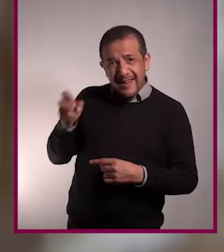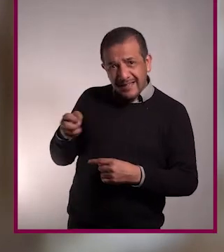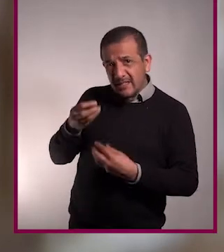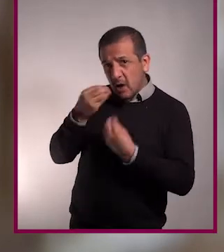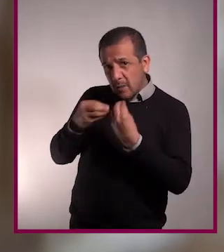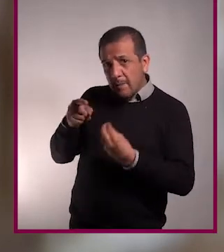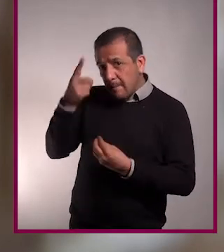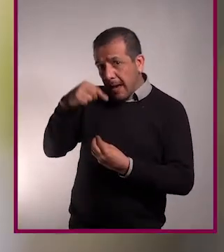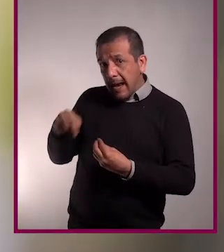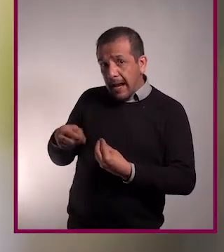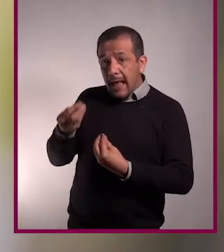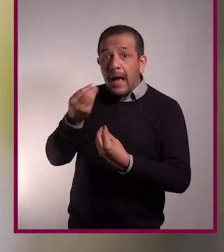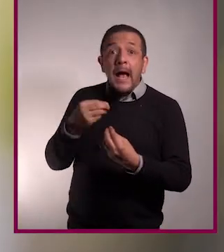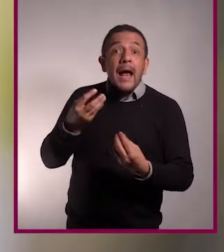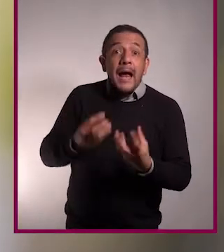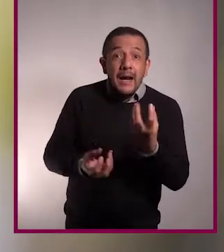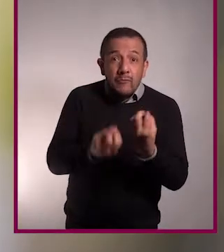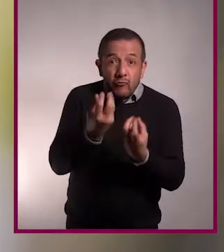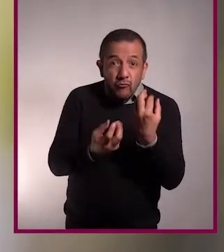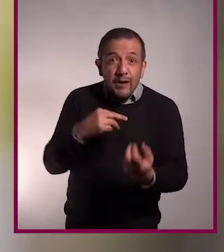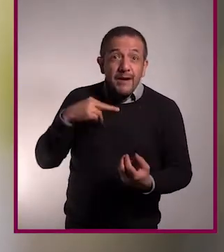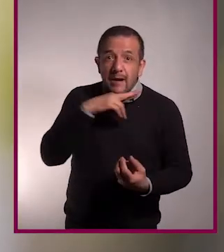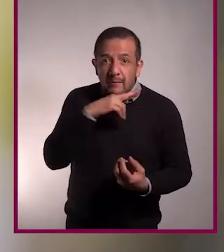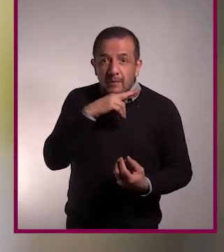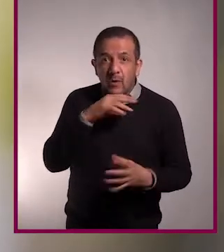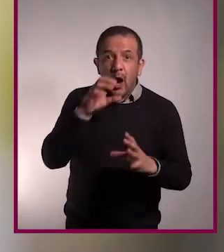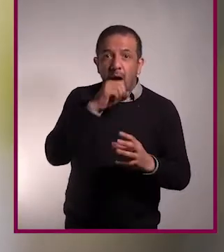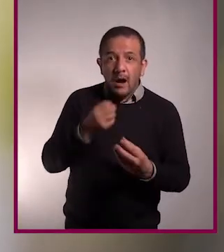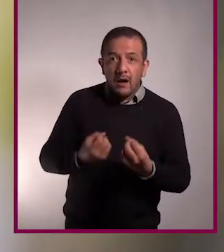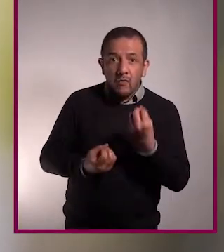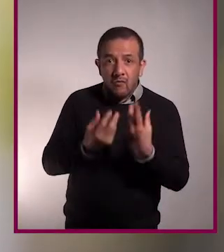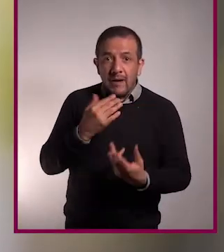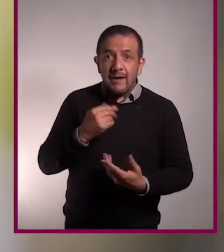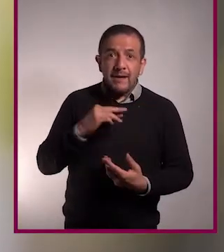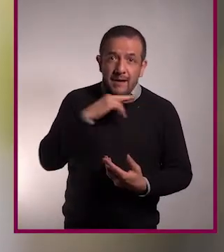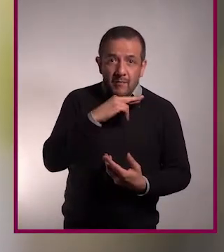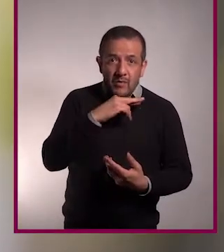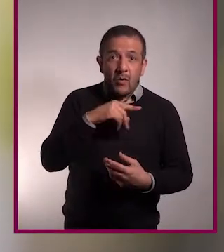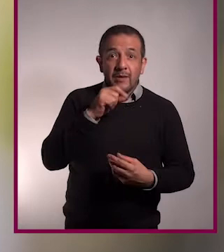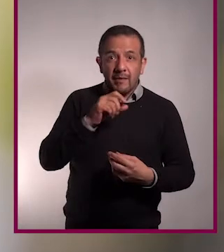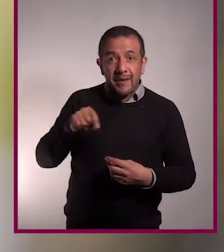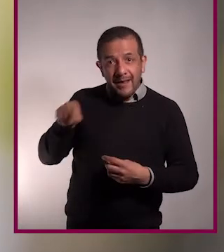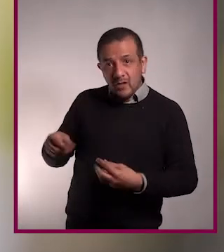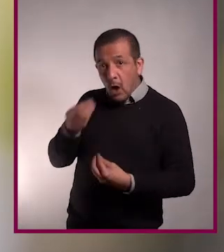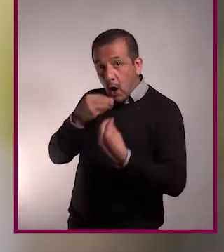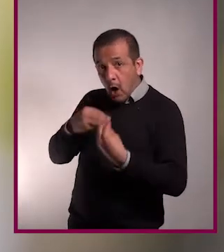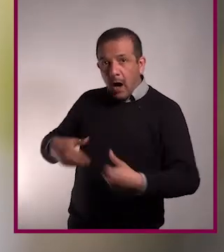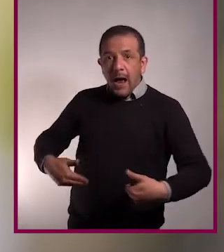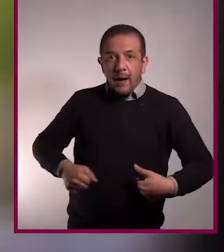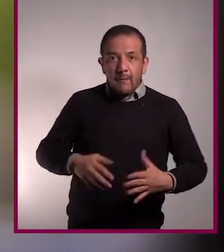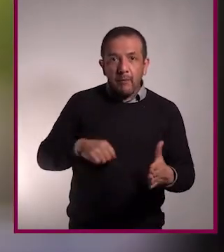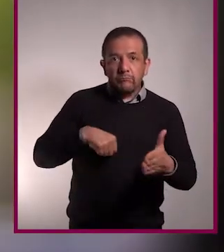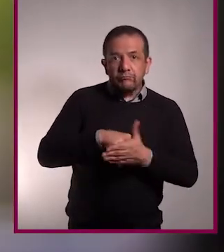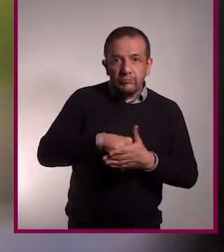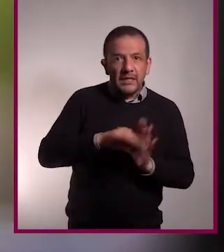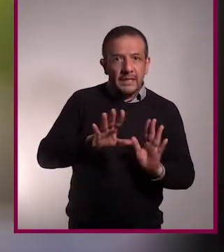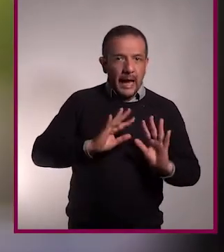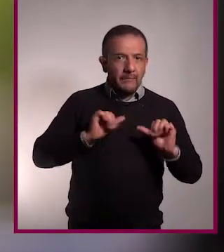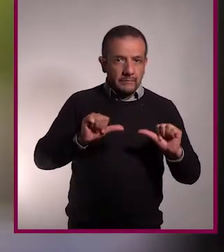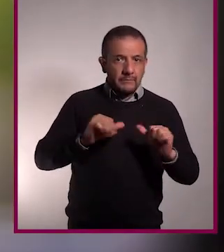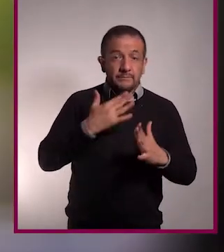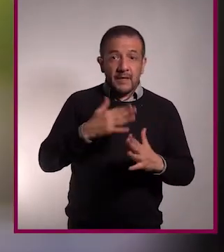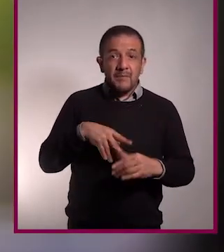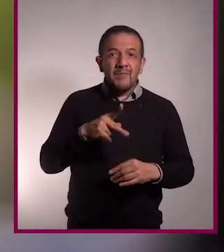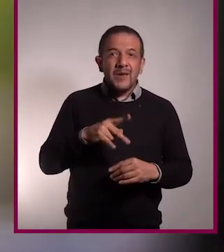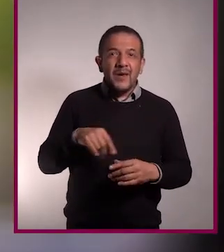prácticamente sintéticos. La mayoría de estos alimentos son producidos para su consumo inmediato, para calentar y consumir al instante, y parecieran algo muy